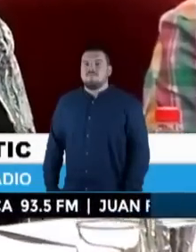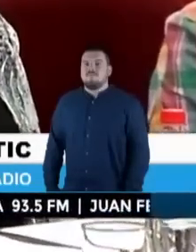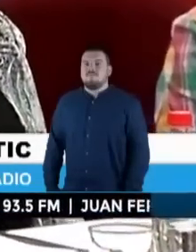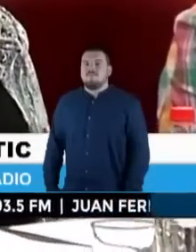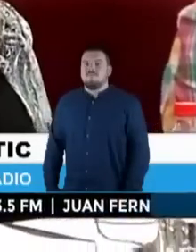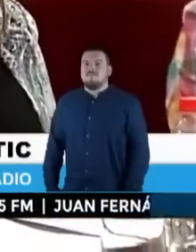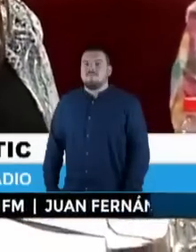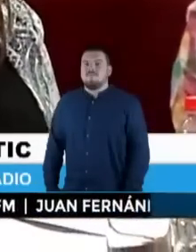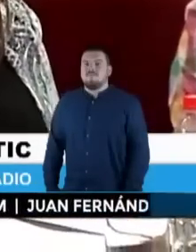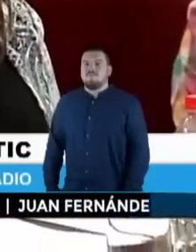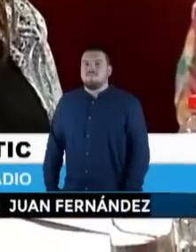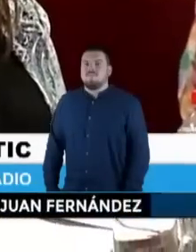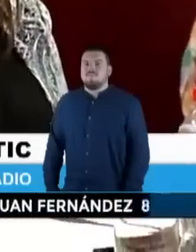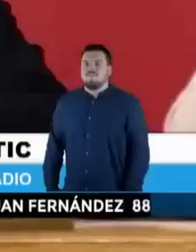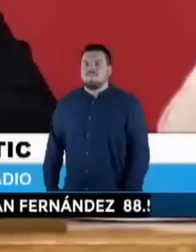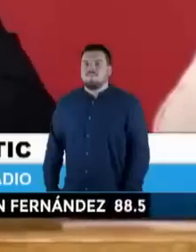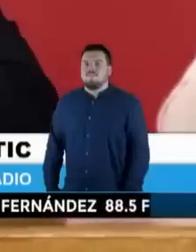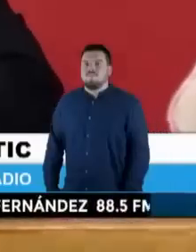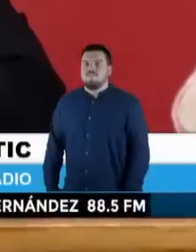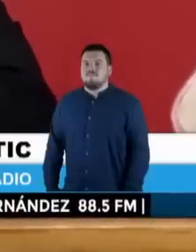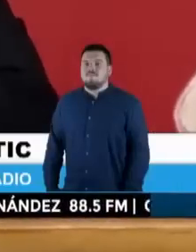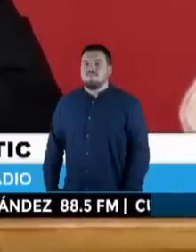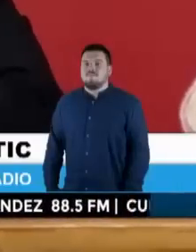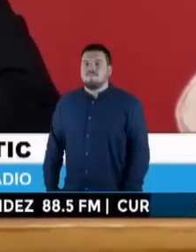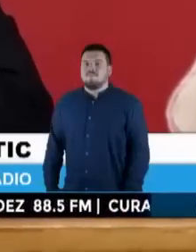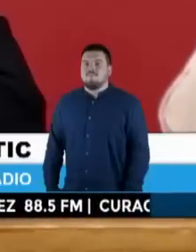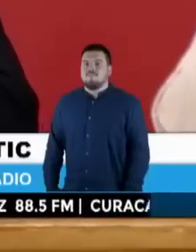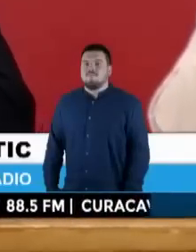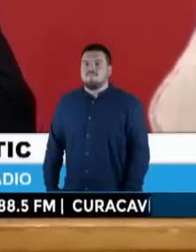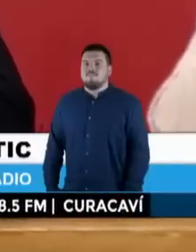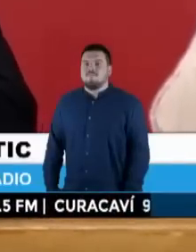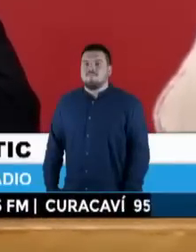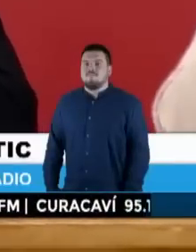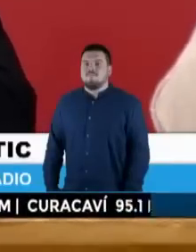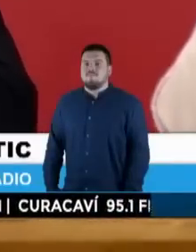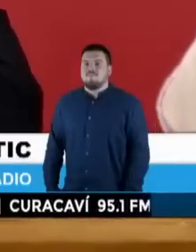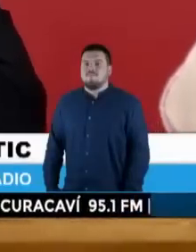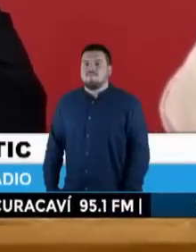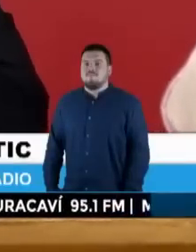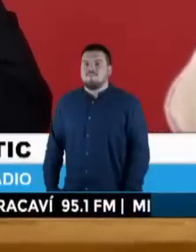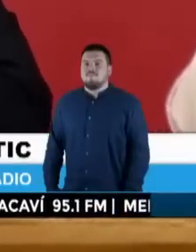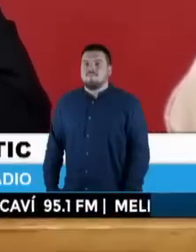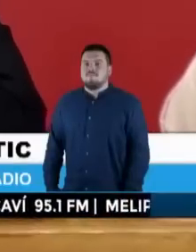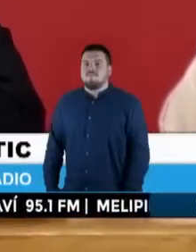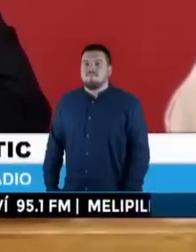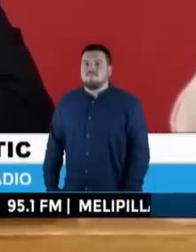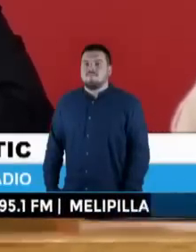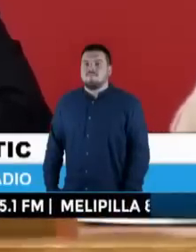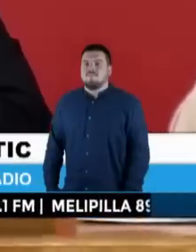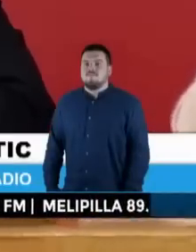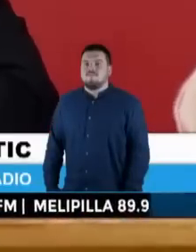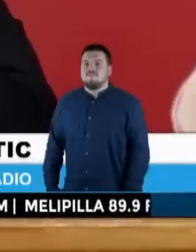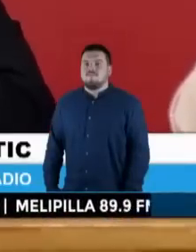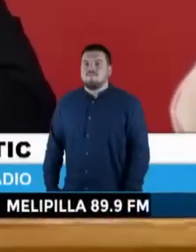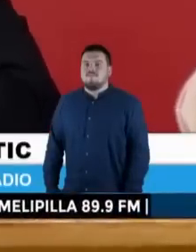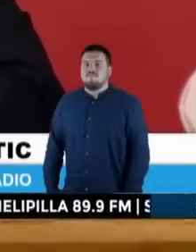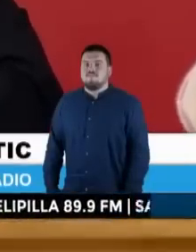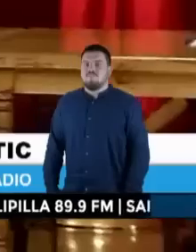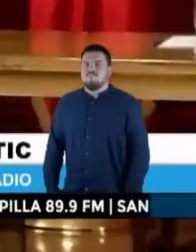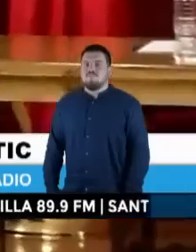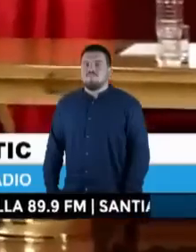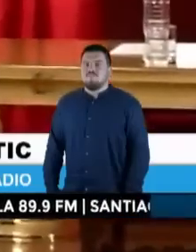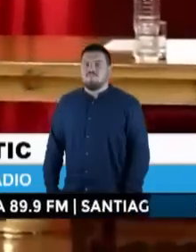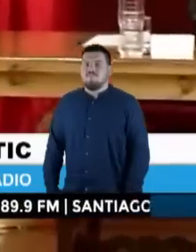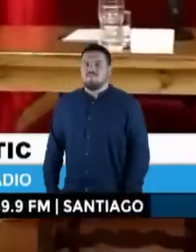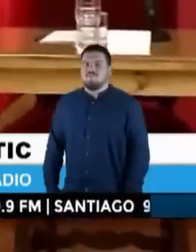tenido el gobierno del presidente Gabriel Boric, con algunos ministros de Apruebo Dignidad principalmente, que no tenían